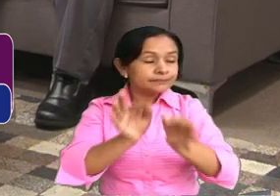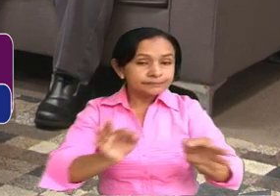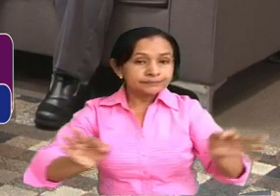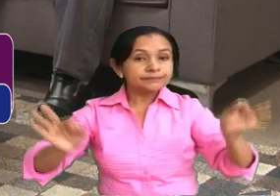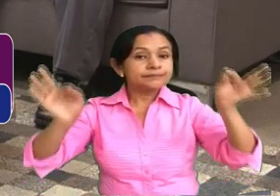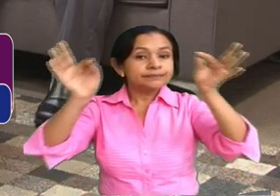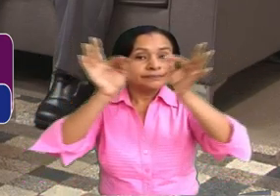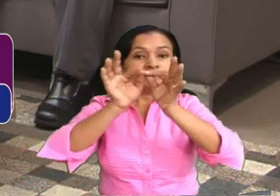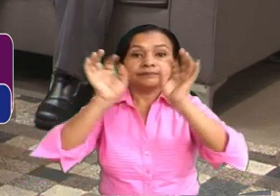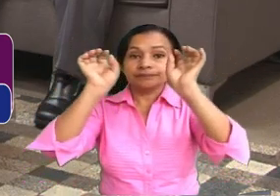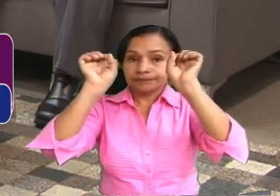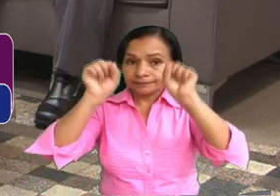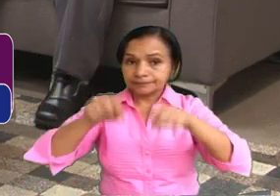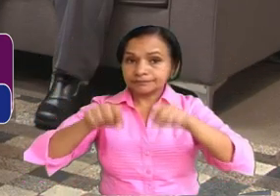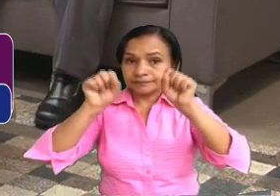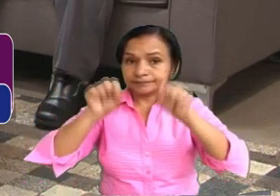poder